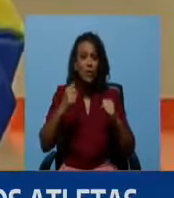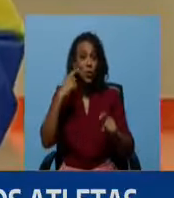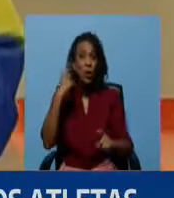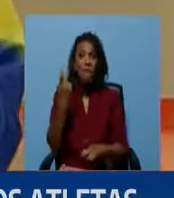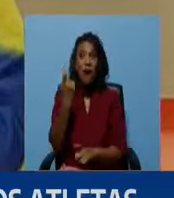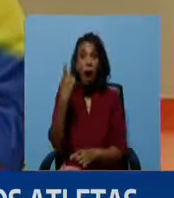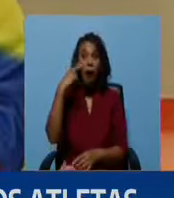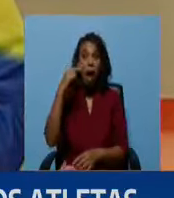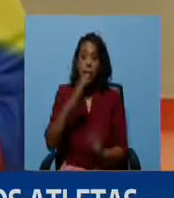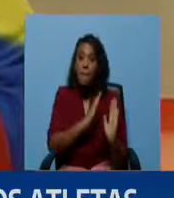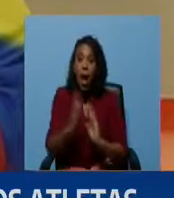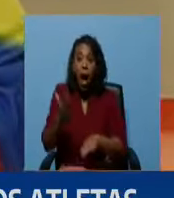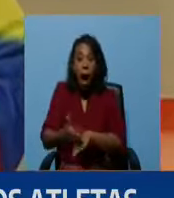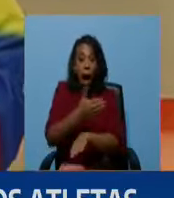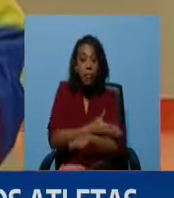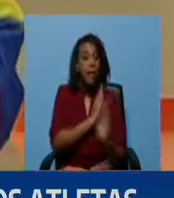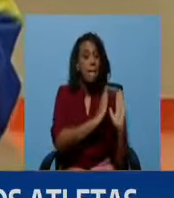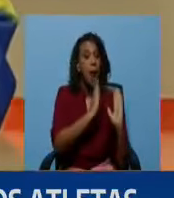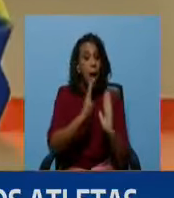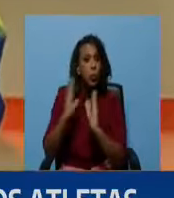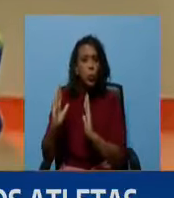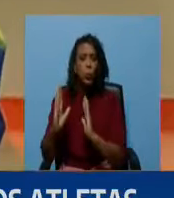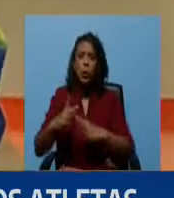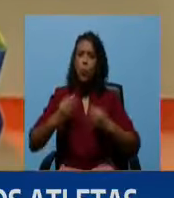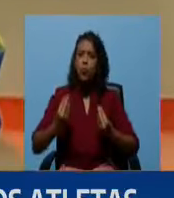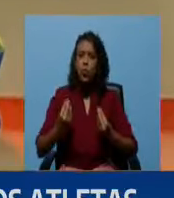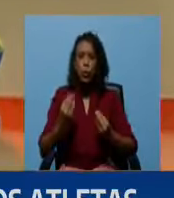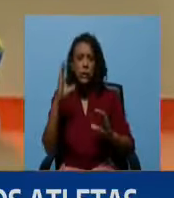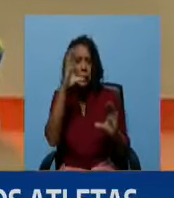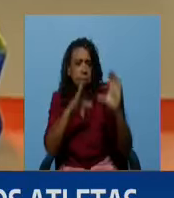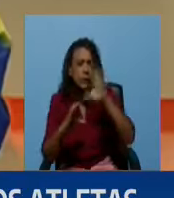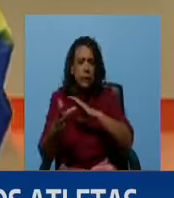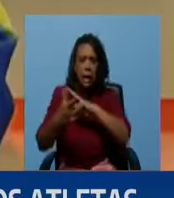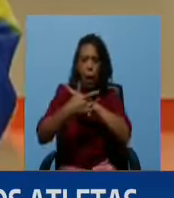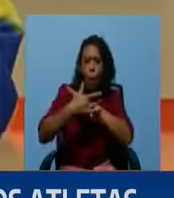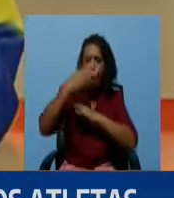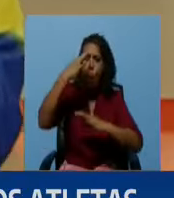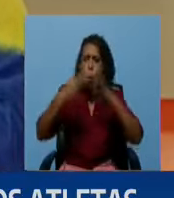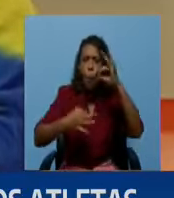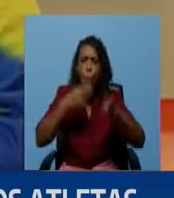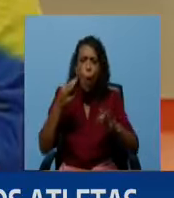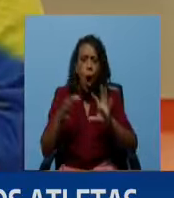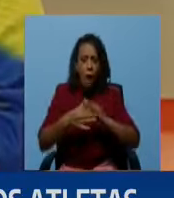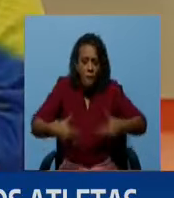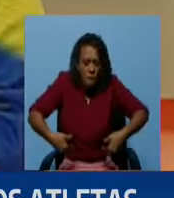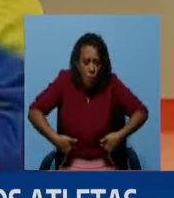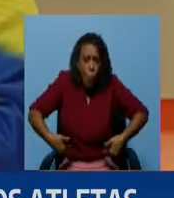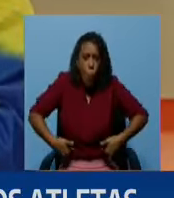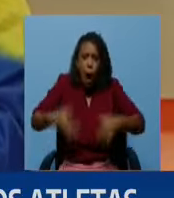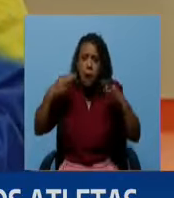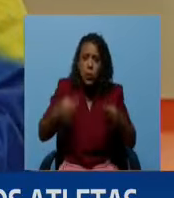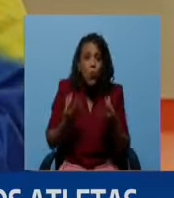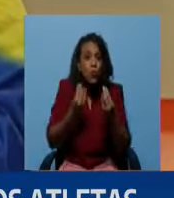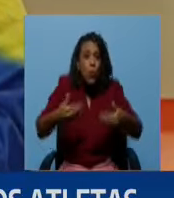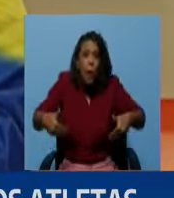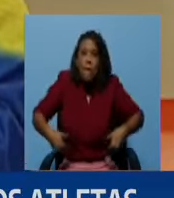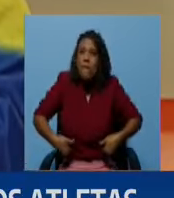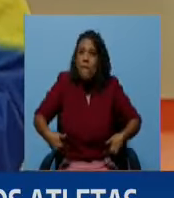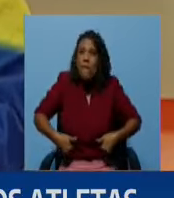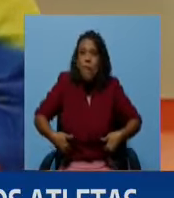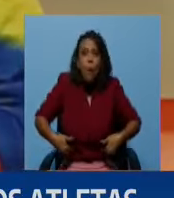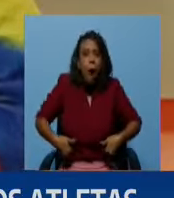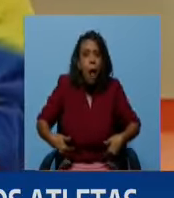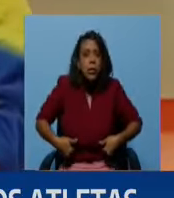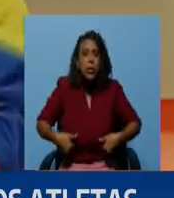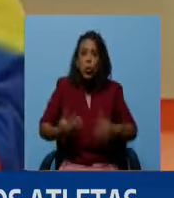falta una buena planificación, meterle mucha ciencia, unir mucho esfuerzo y